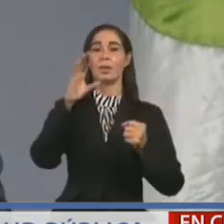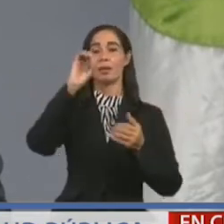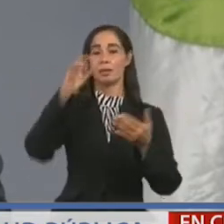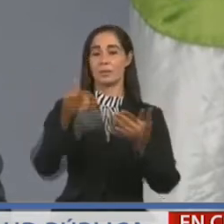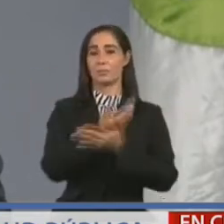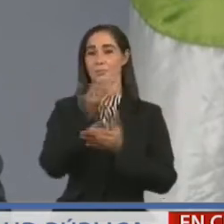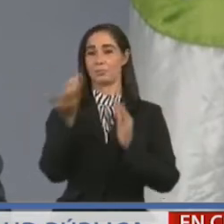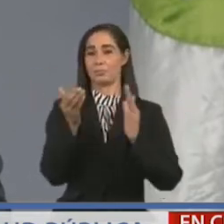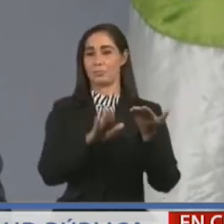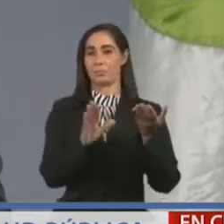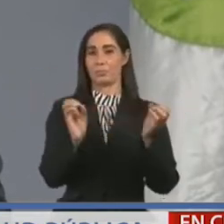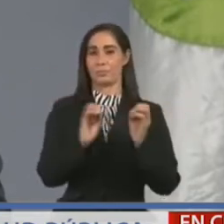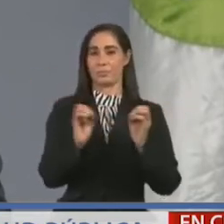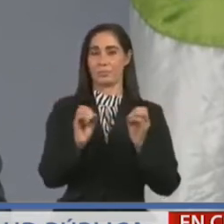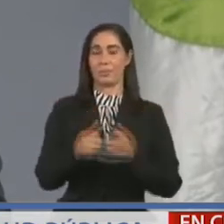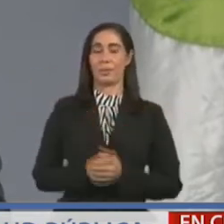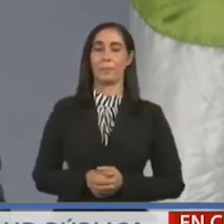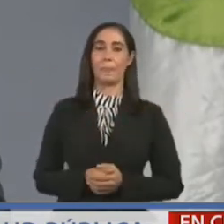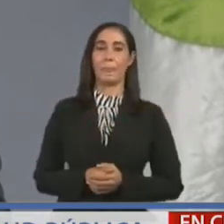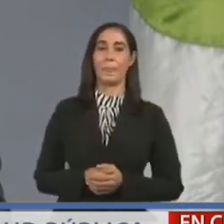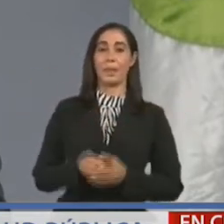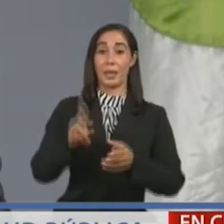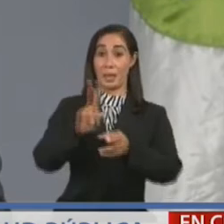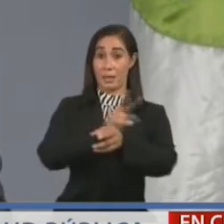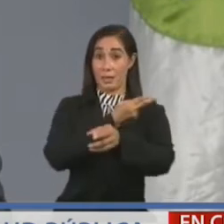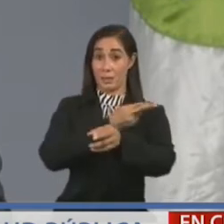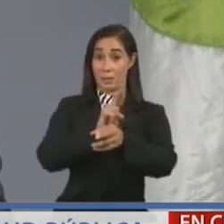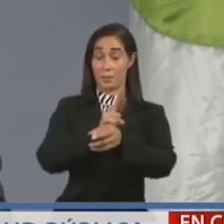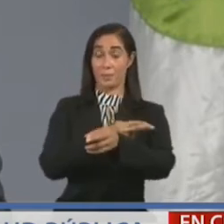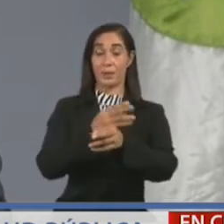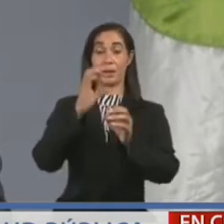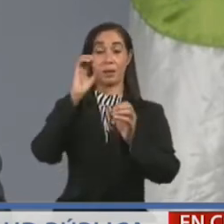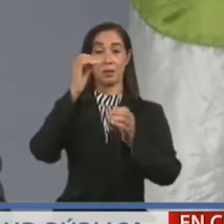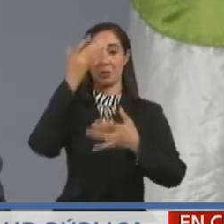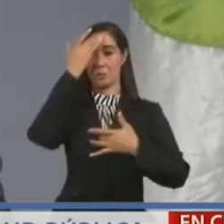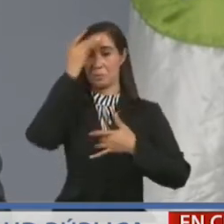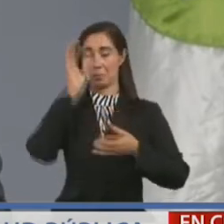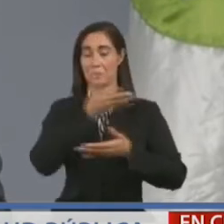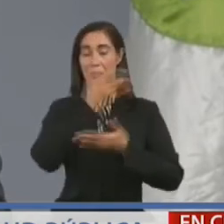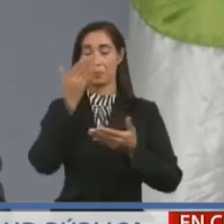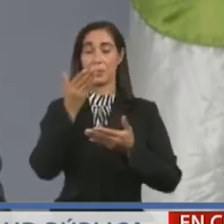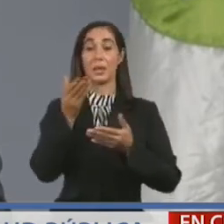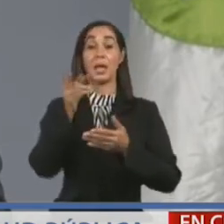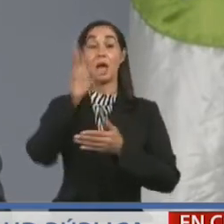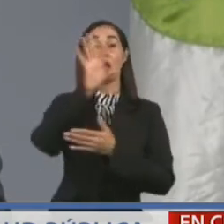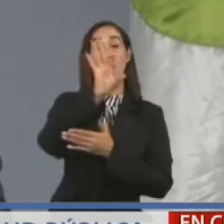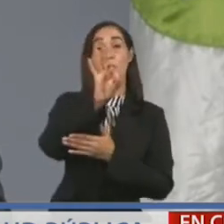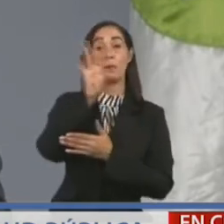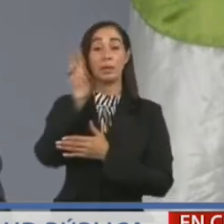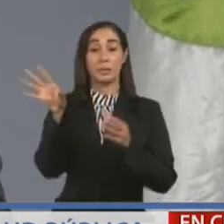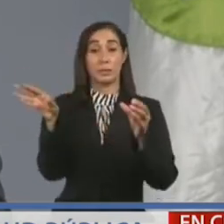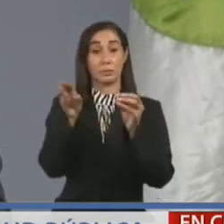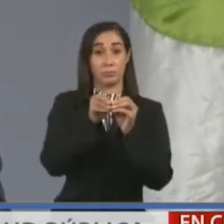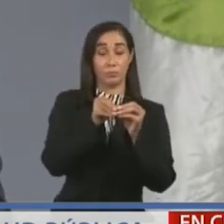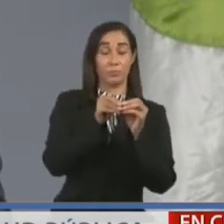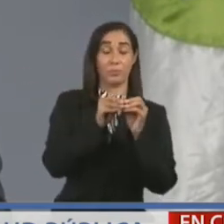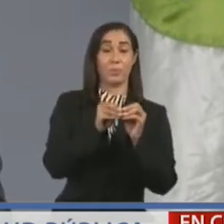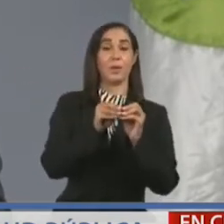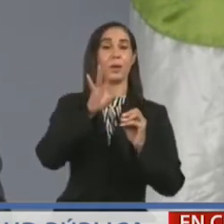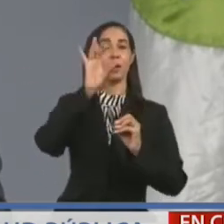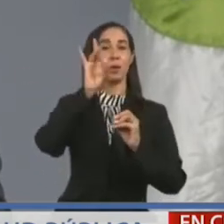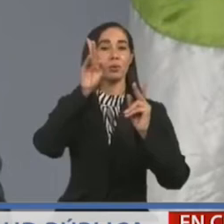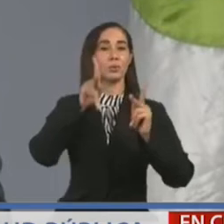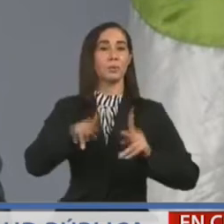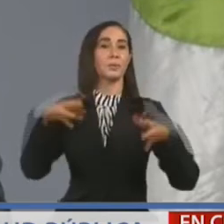0 fallecimiento. La Romana, 0 casos nuevos, 97 acumulados,